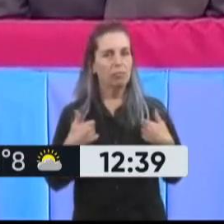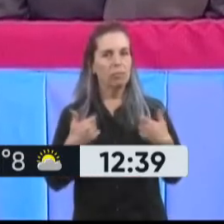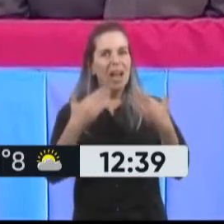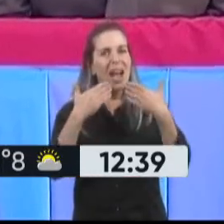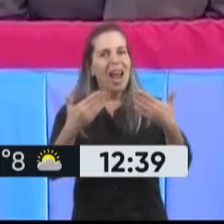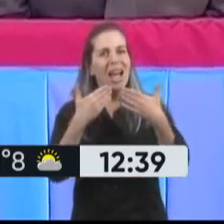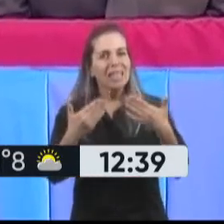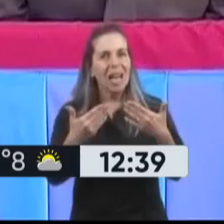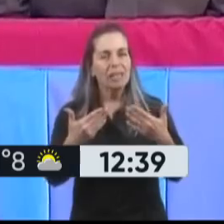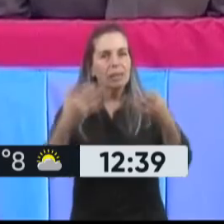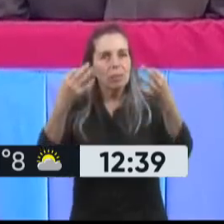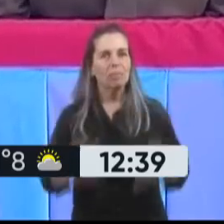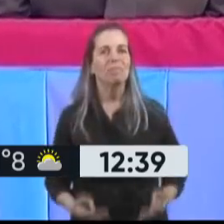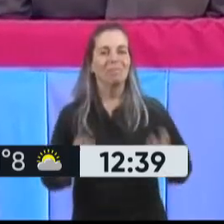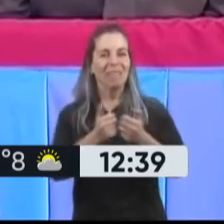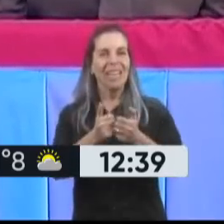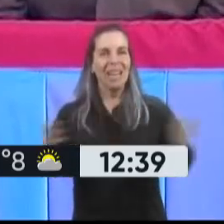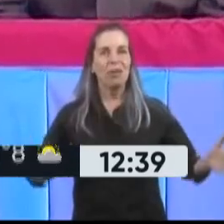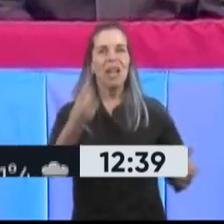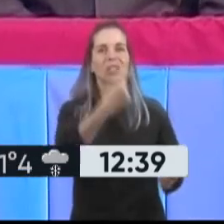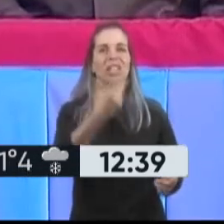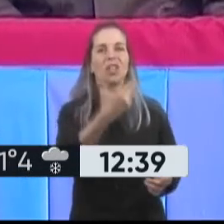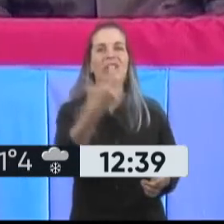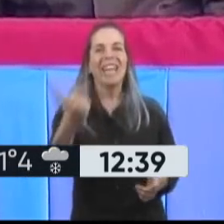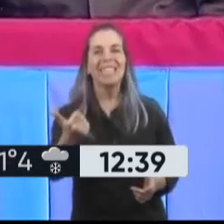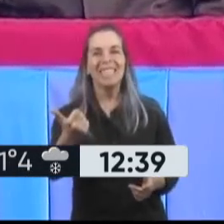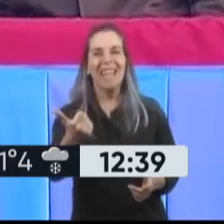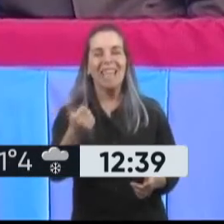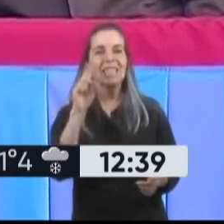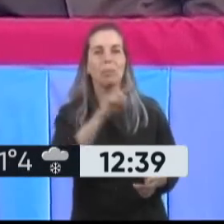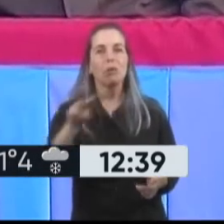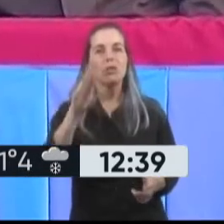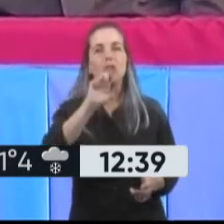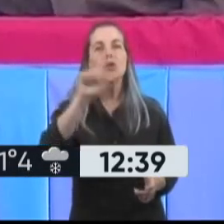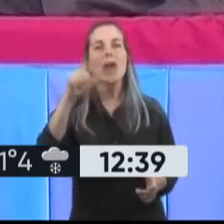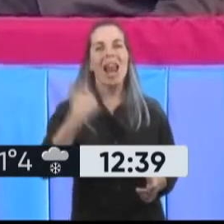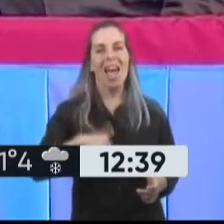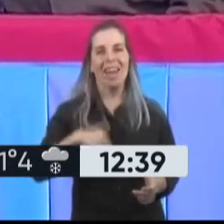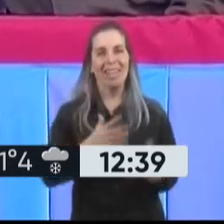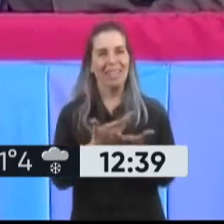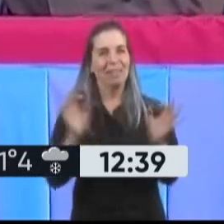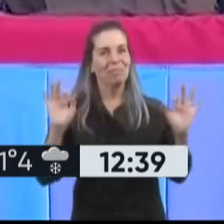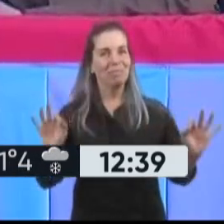agradecimiento, declaro inaugurada la 136ª Exposición Rural Argentina.